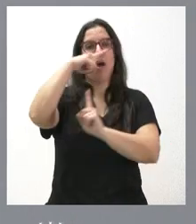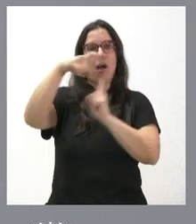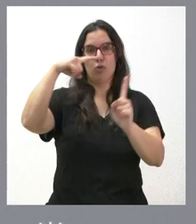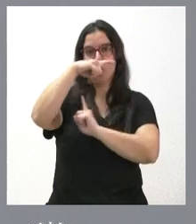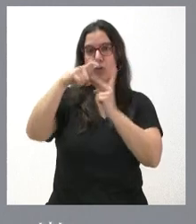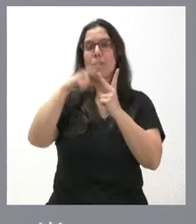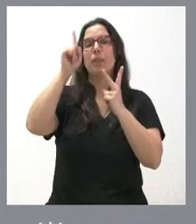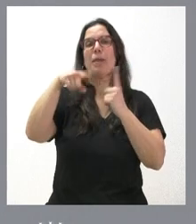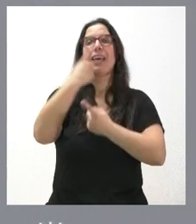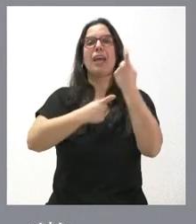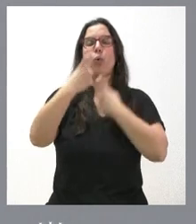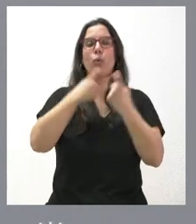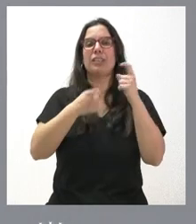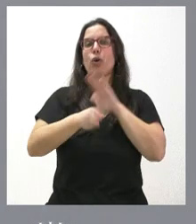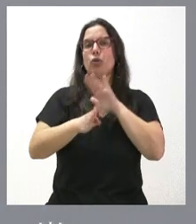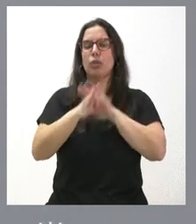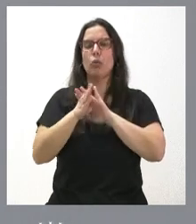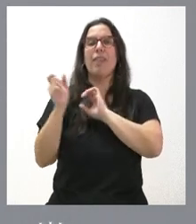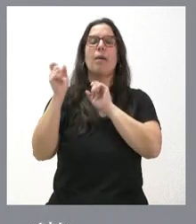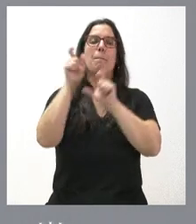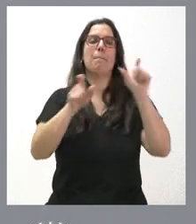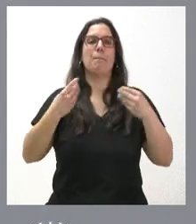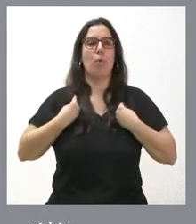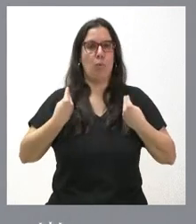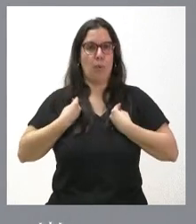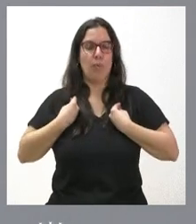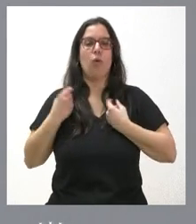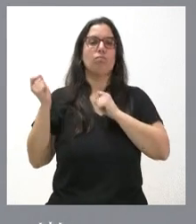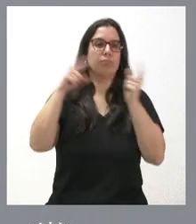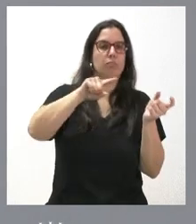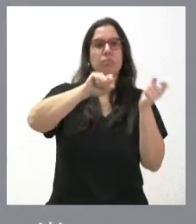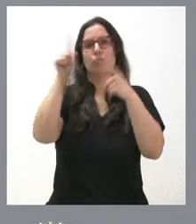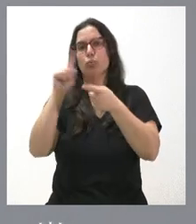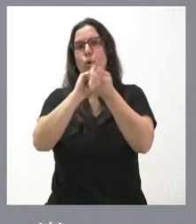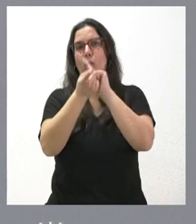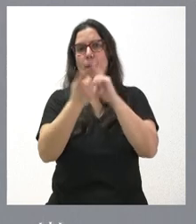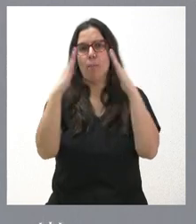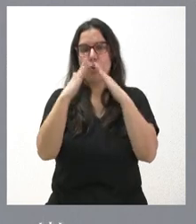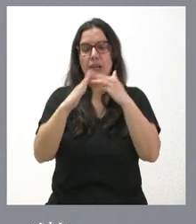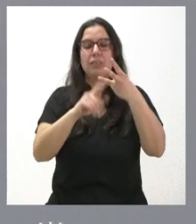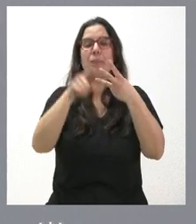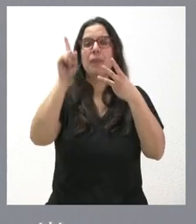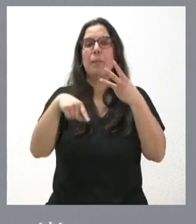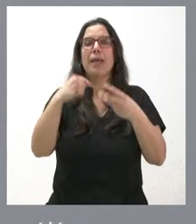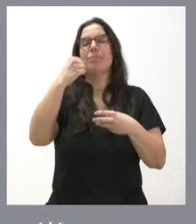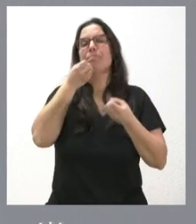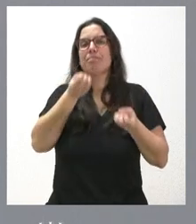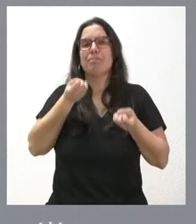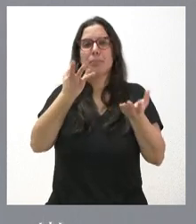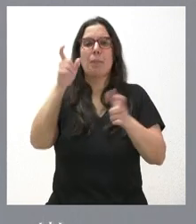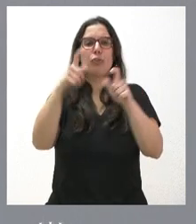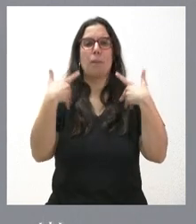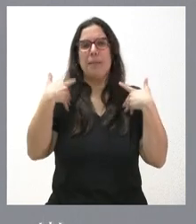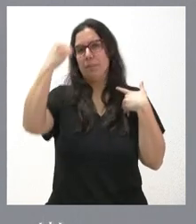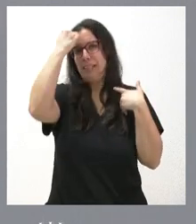continua de población migraciones y cambios de residencia el testimonio de víctimas de terrorismo en las aulas la